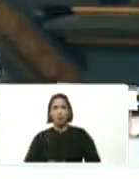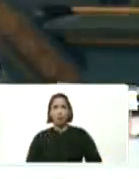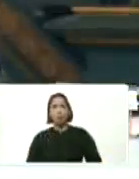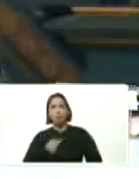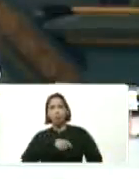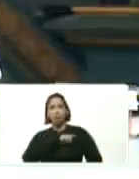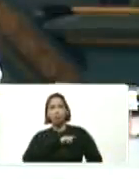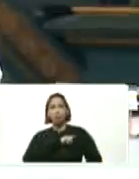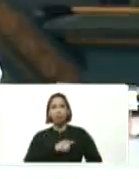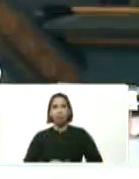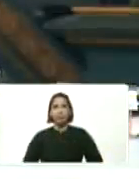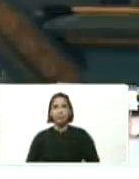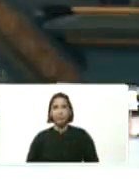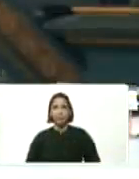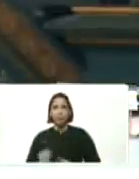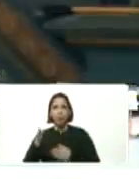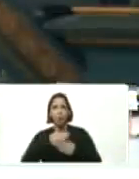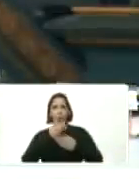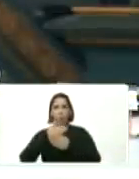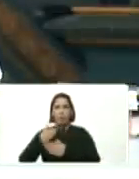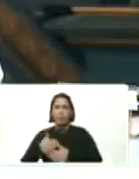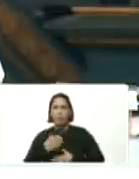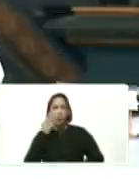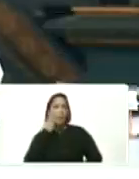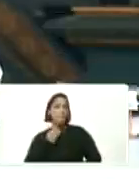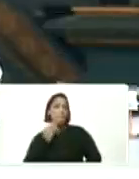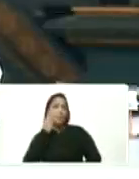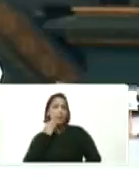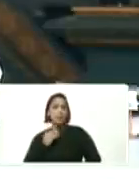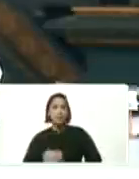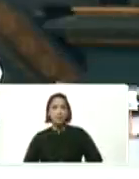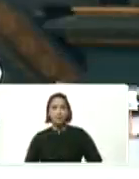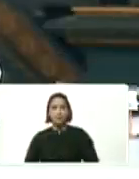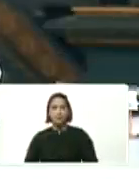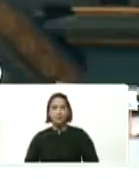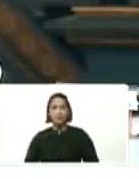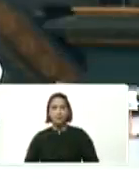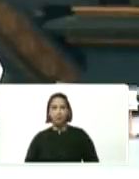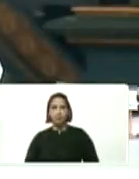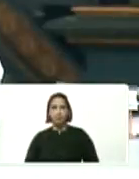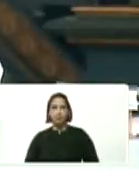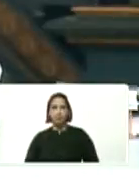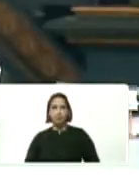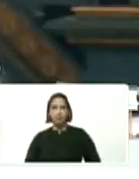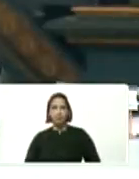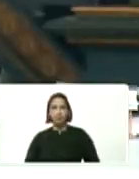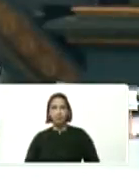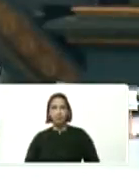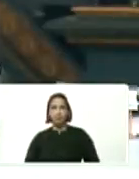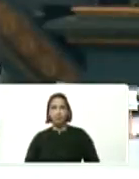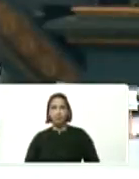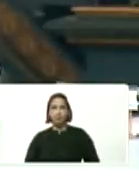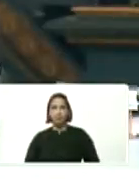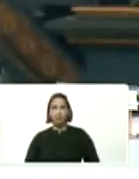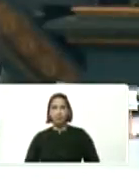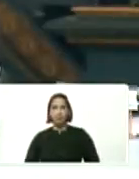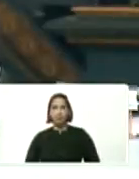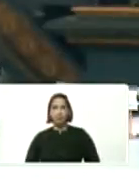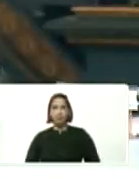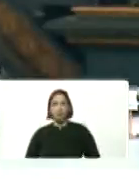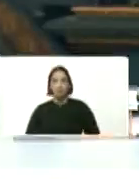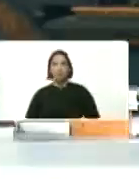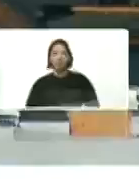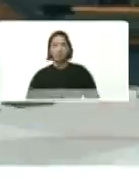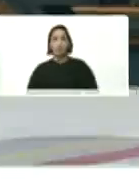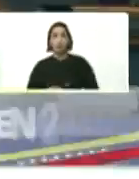Ha compartido experiencias, entre ellos la experiencia